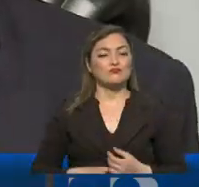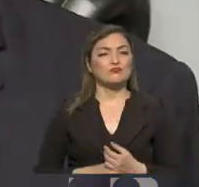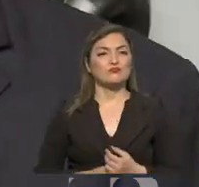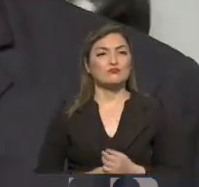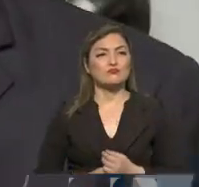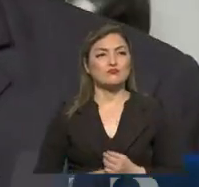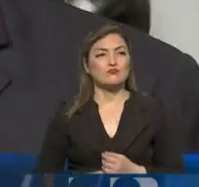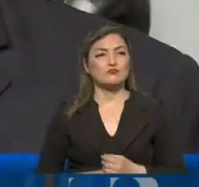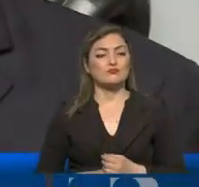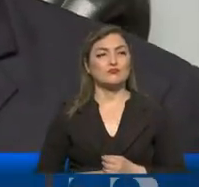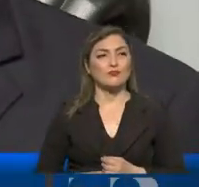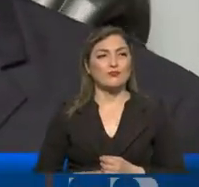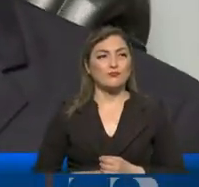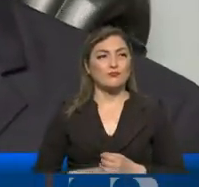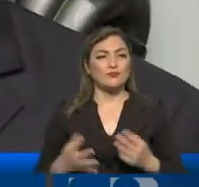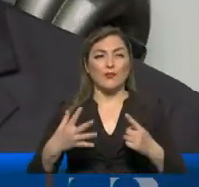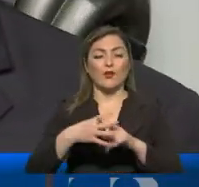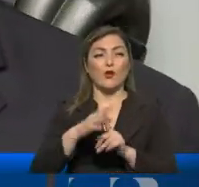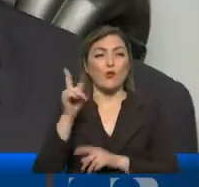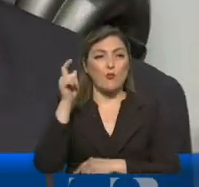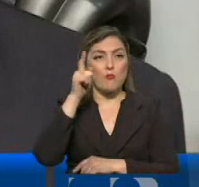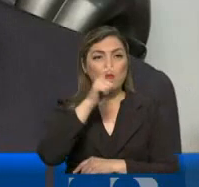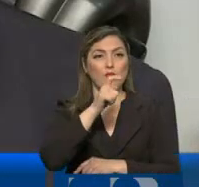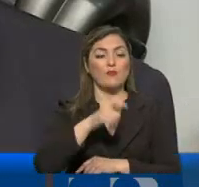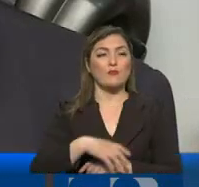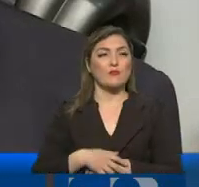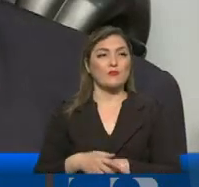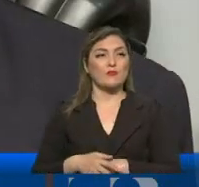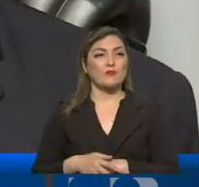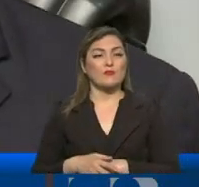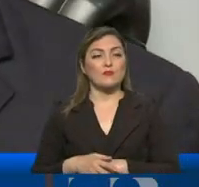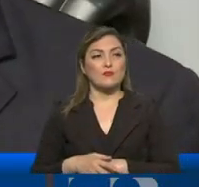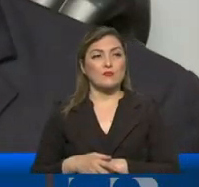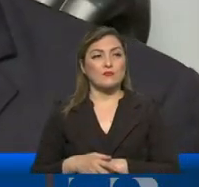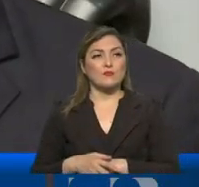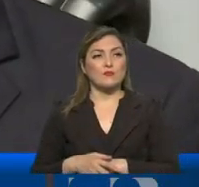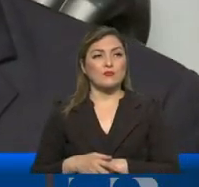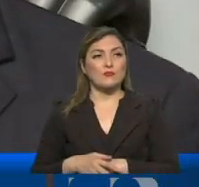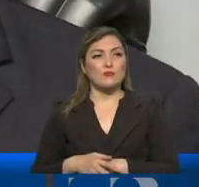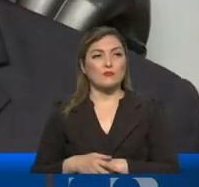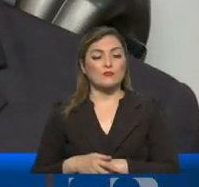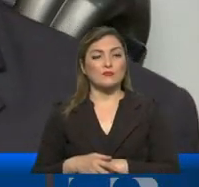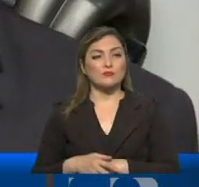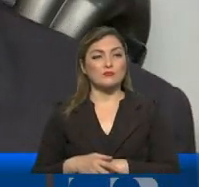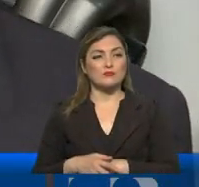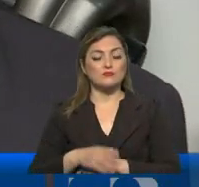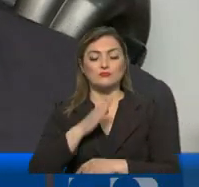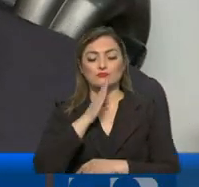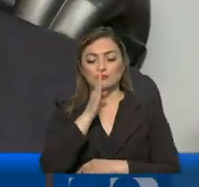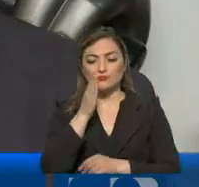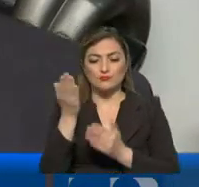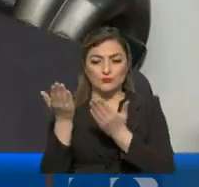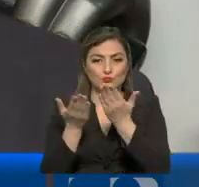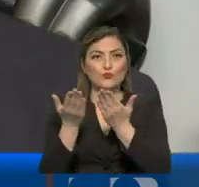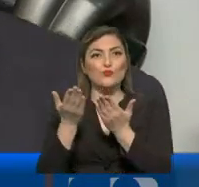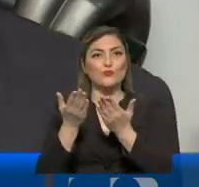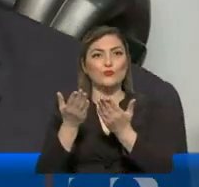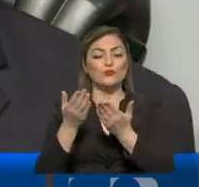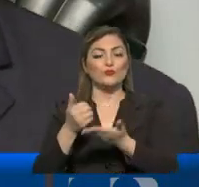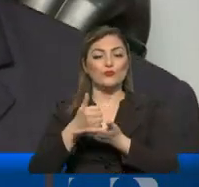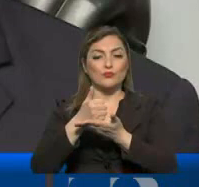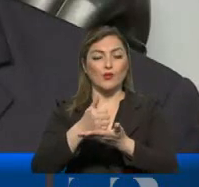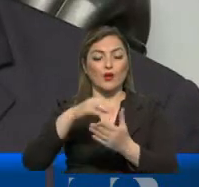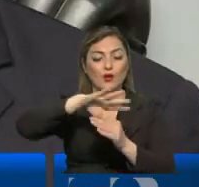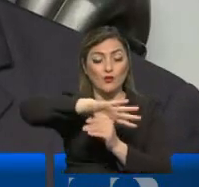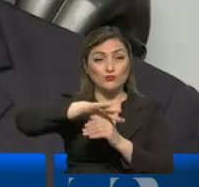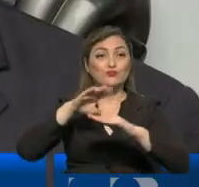hay situaciones que se presentan coyunturalmente o con determinadas circunstancias y siempre el servicio diplomático, el servicio